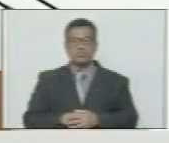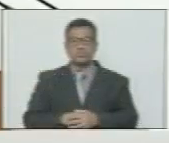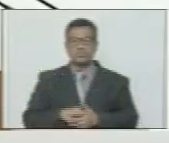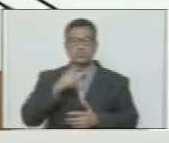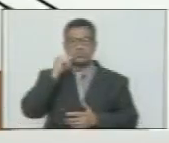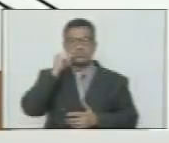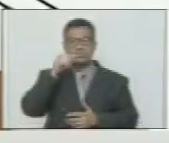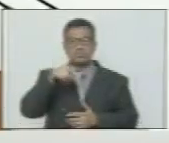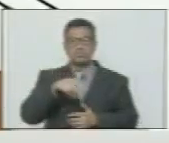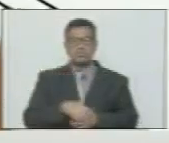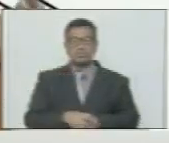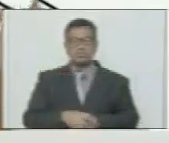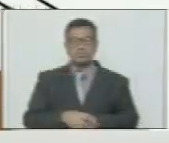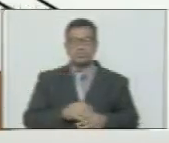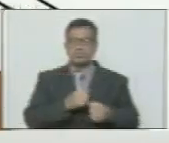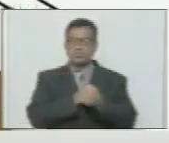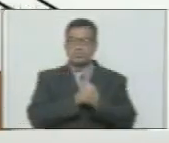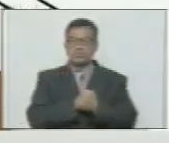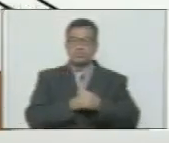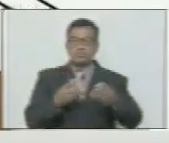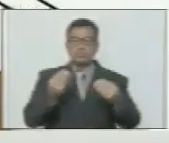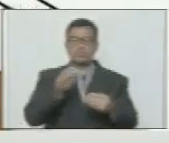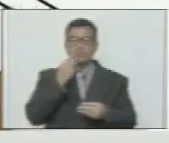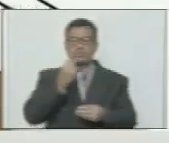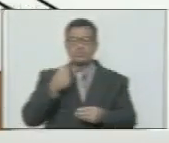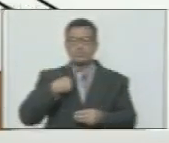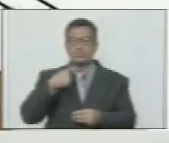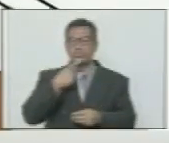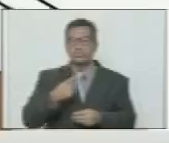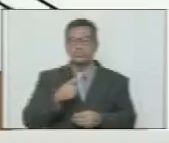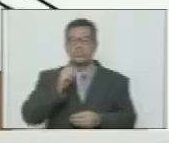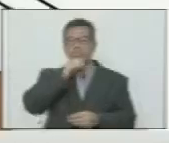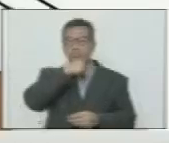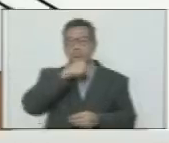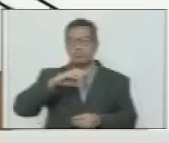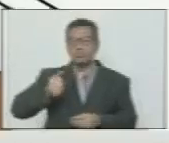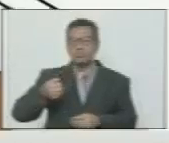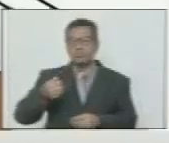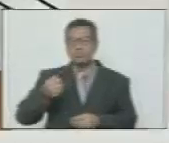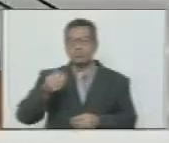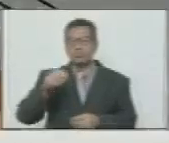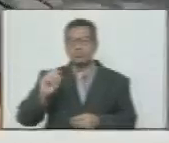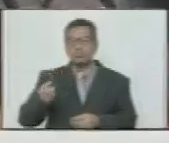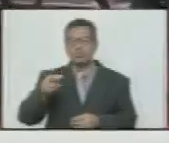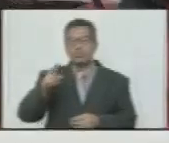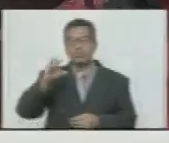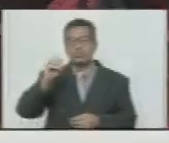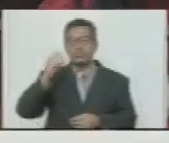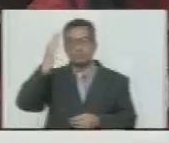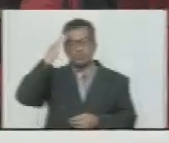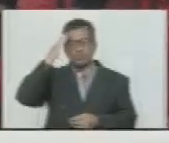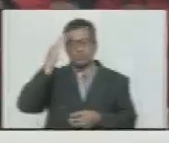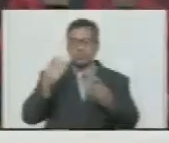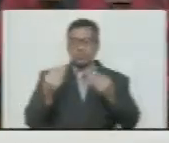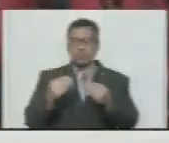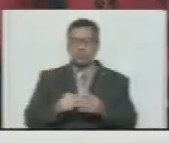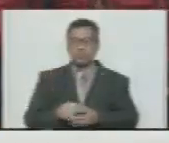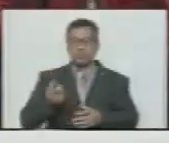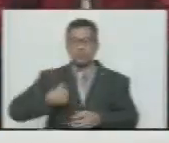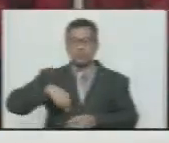Un hombre que, por afecto, desde muy joven le decían el viejo Agüero por su sabiduría, pero que